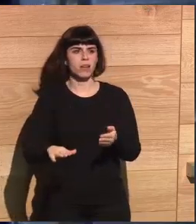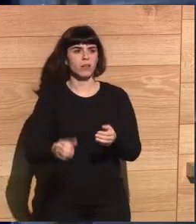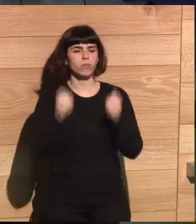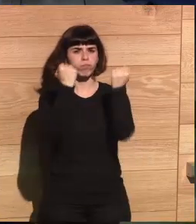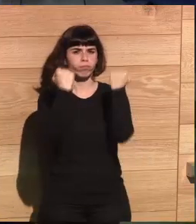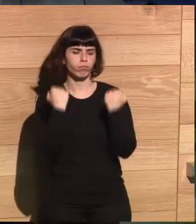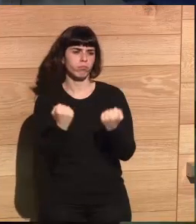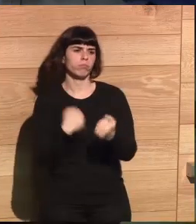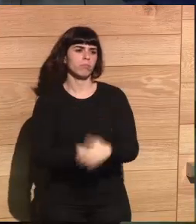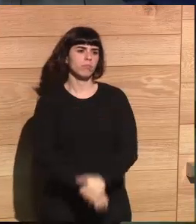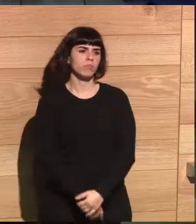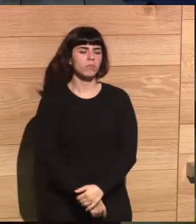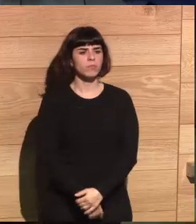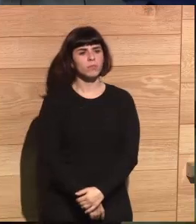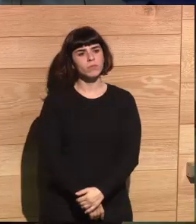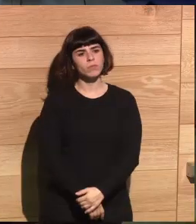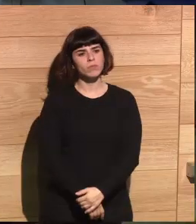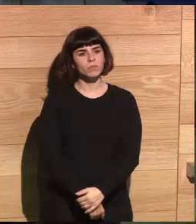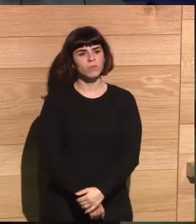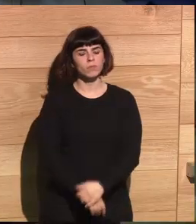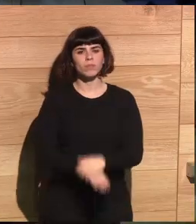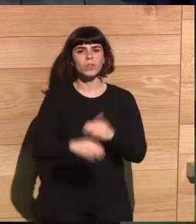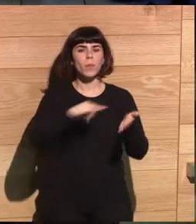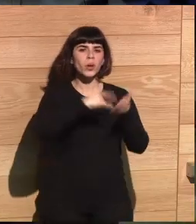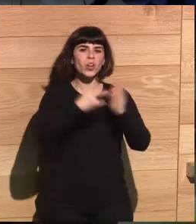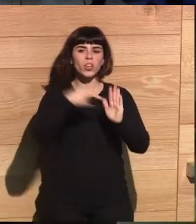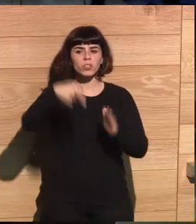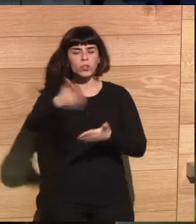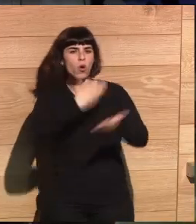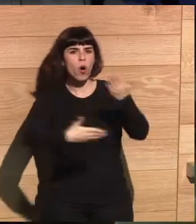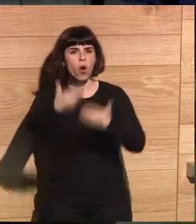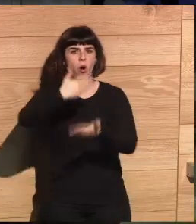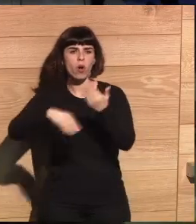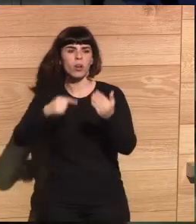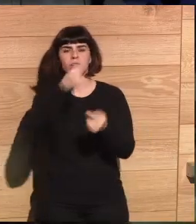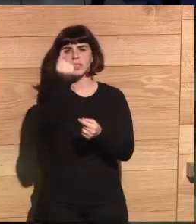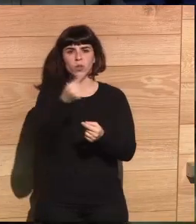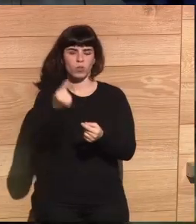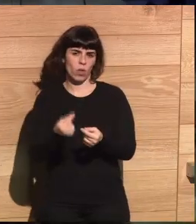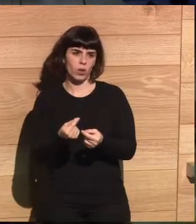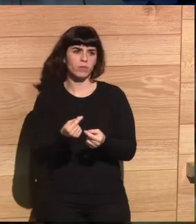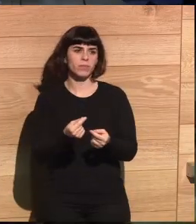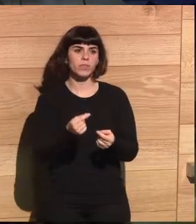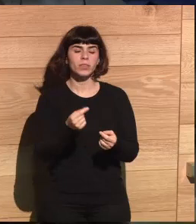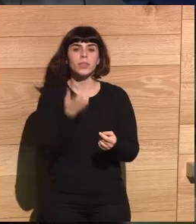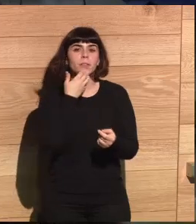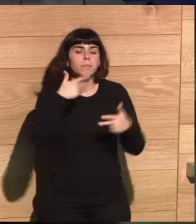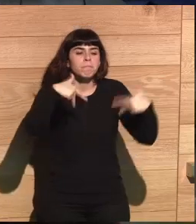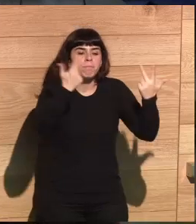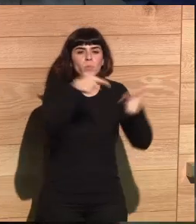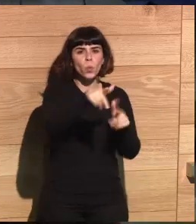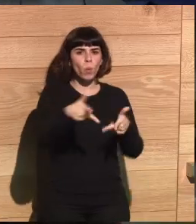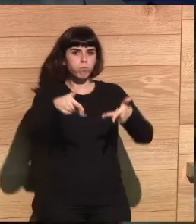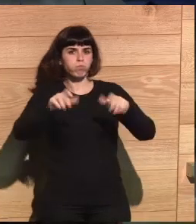aquí, y ha colaborado en este proyecto como ilustradora. Así que, Malu, si me permites, voy a empezar por ti. Os voy a pedir